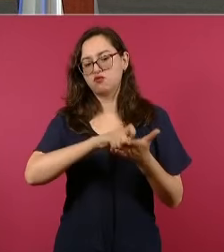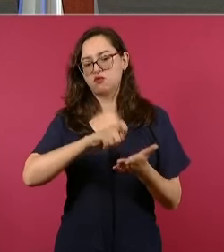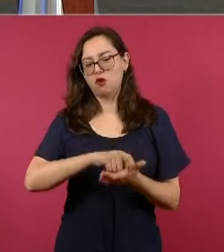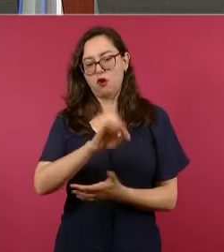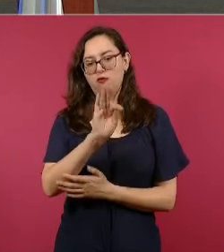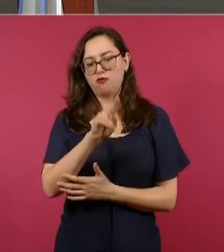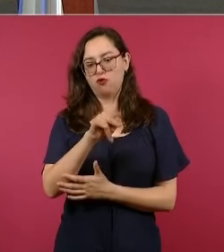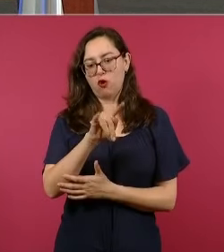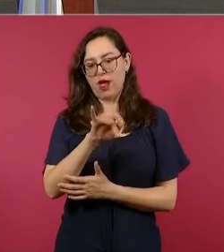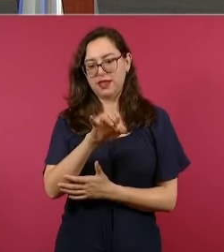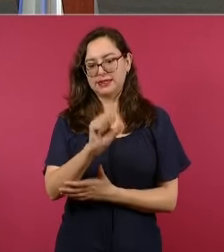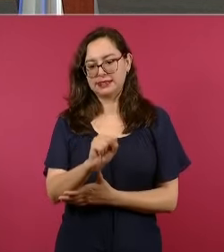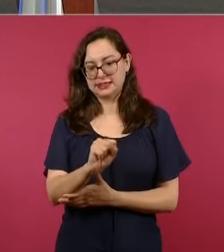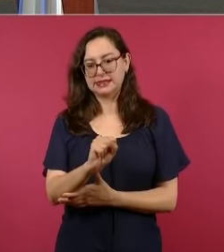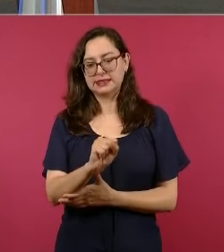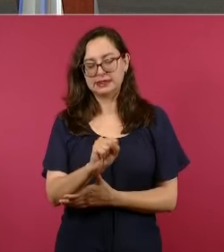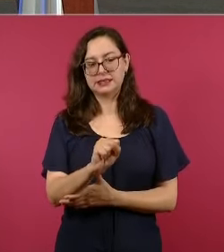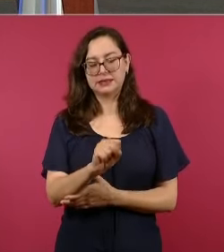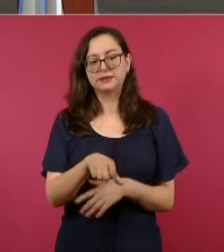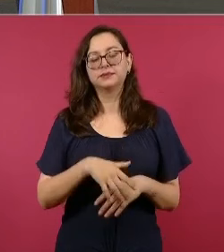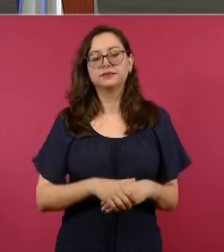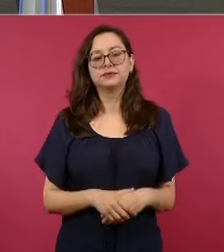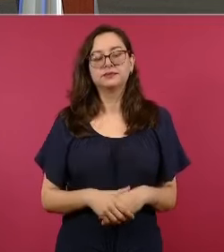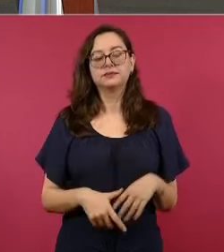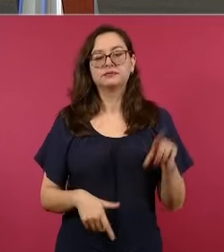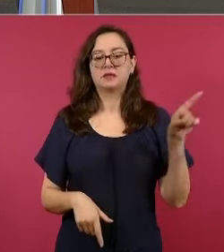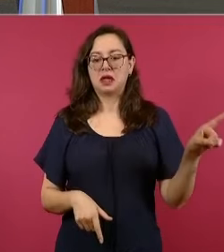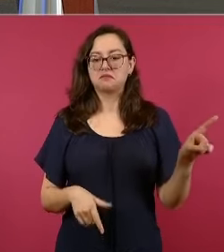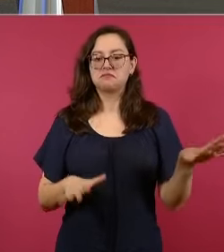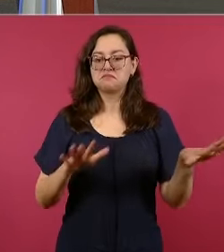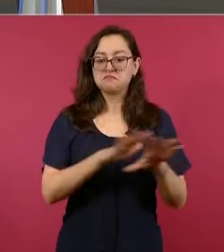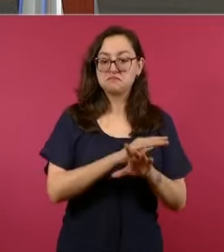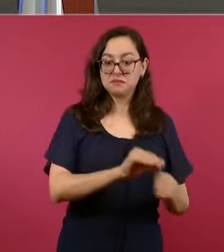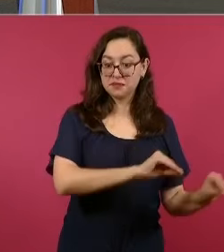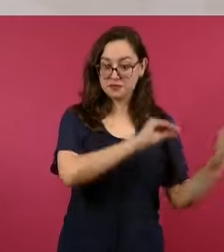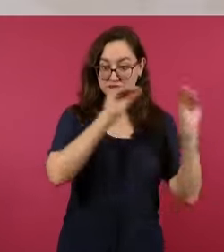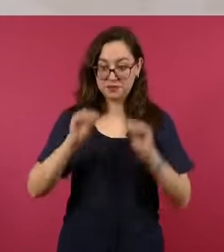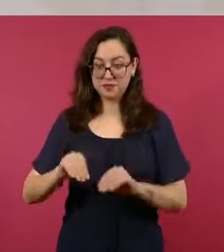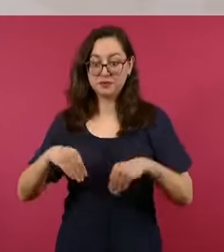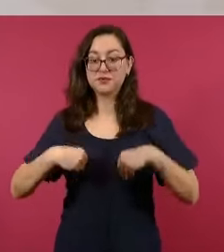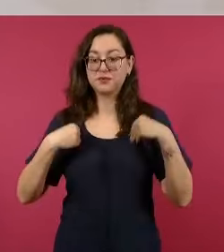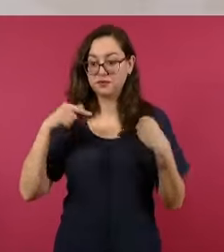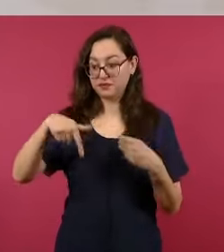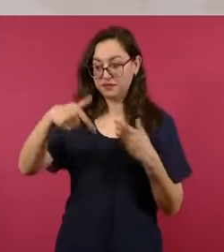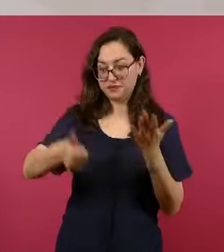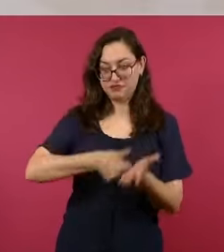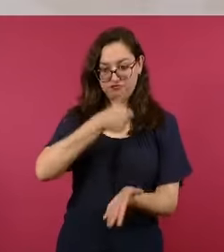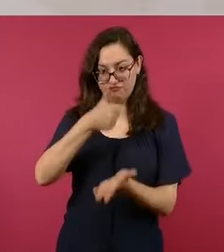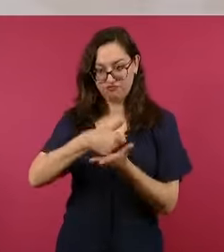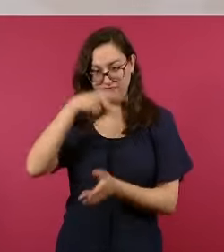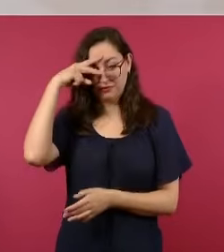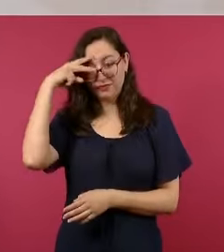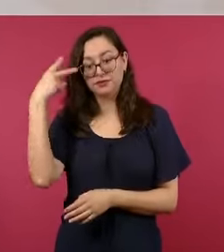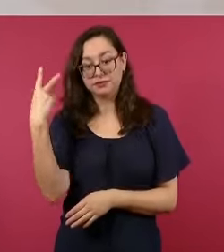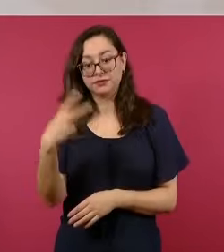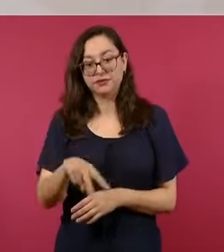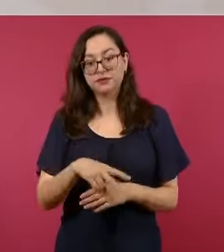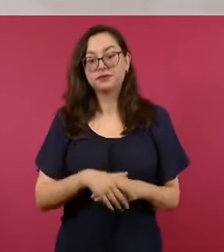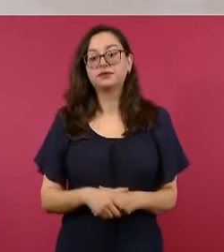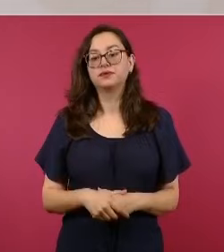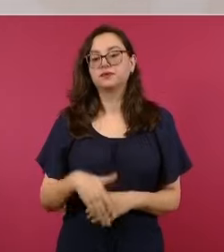viales y con información privilegiada como sabía dónde iban a hacer